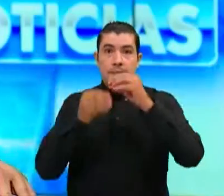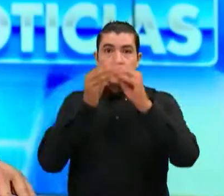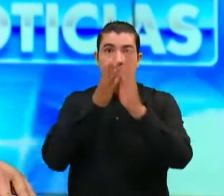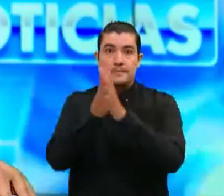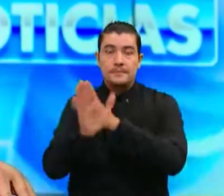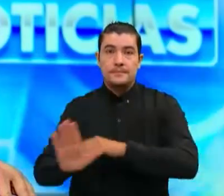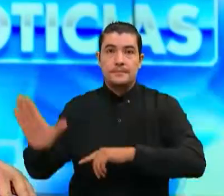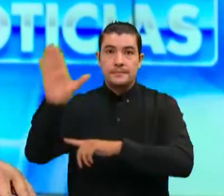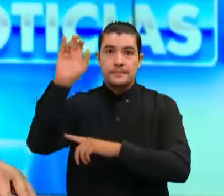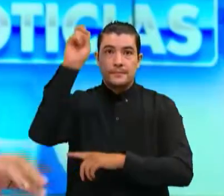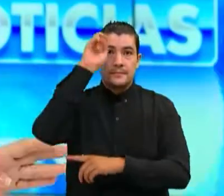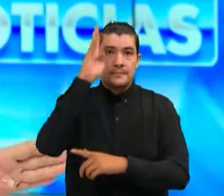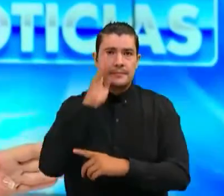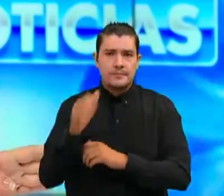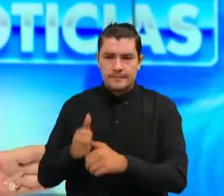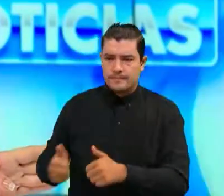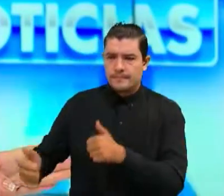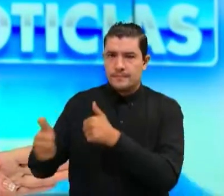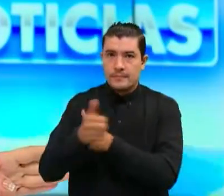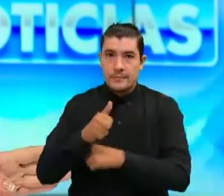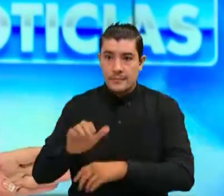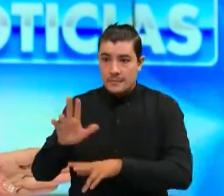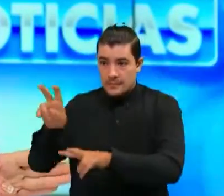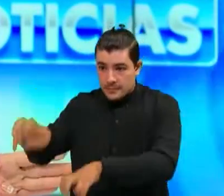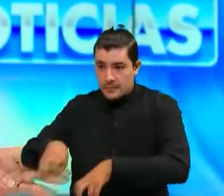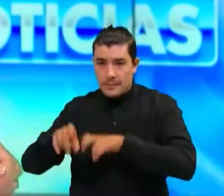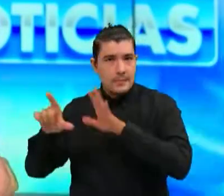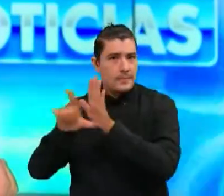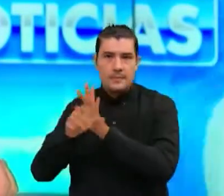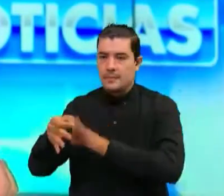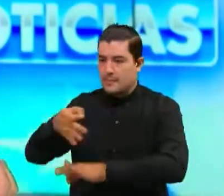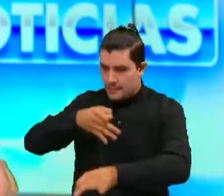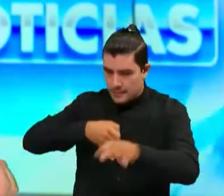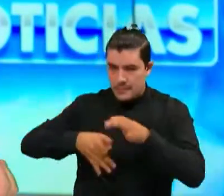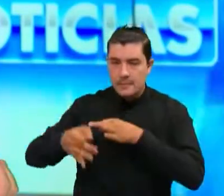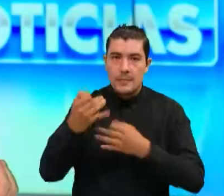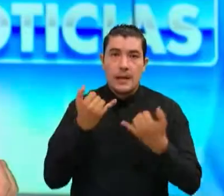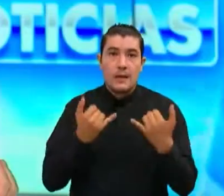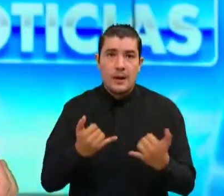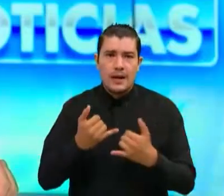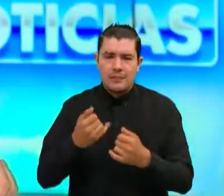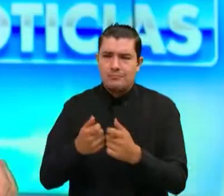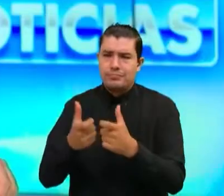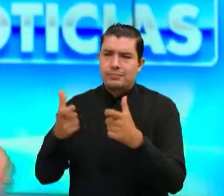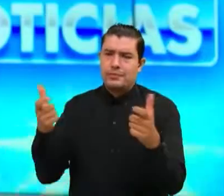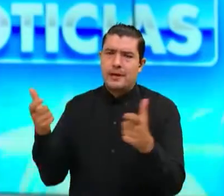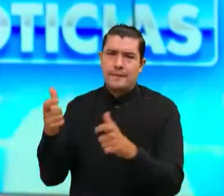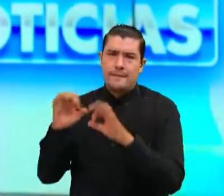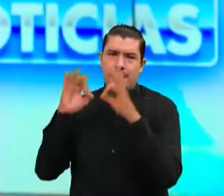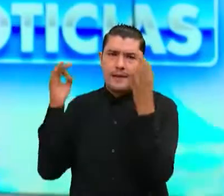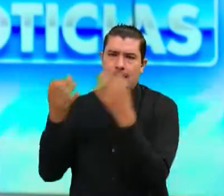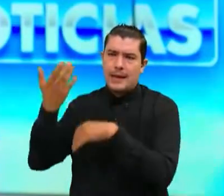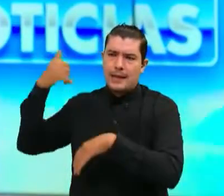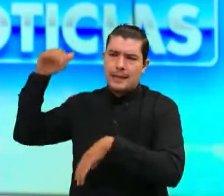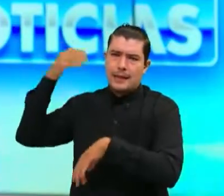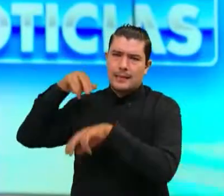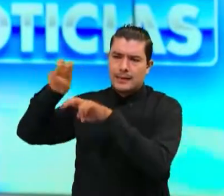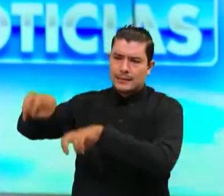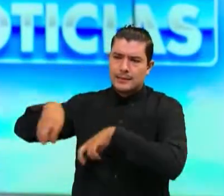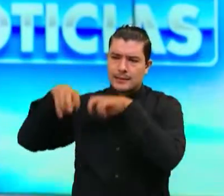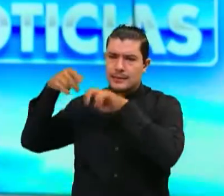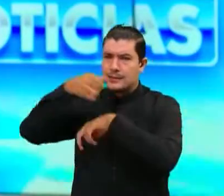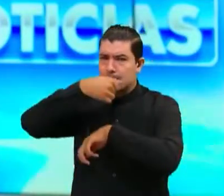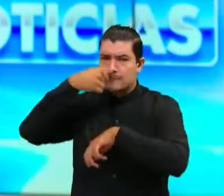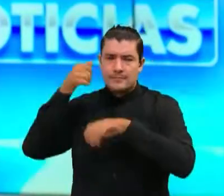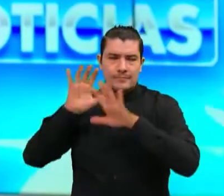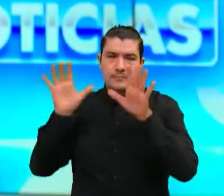El norte de Santander avanza la sustitución de cultivos ilícitos. Miles de familias han cambiado la siembra de coca por cacao, árboles